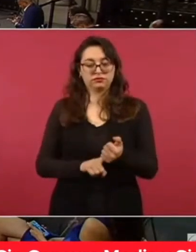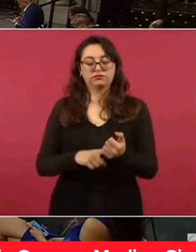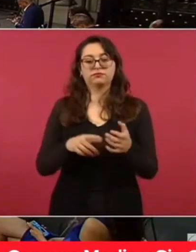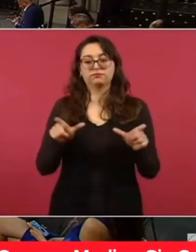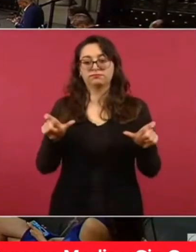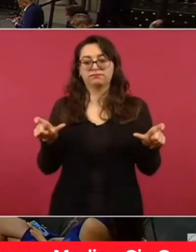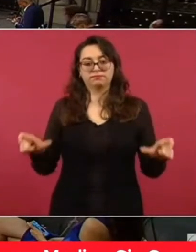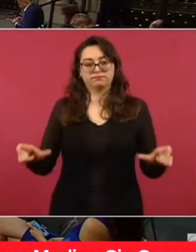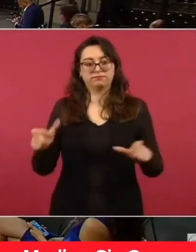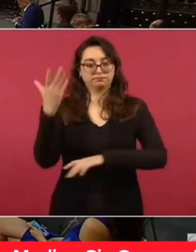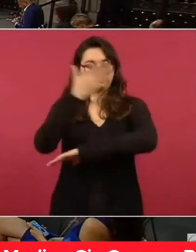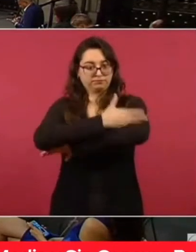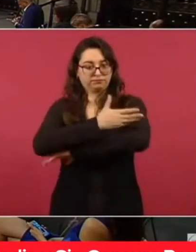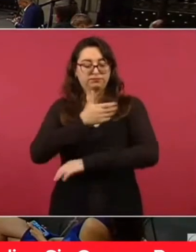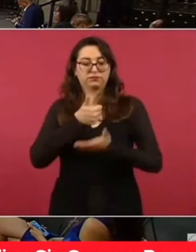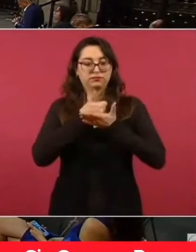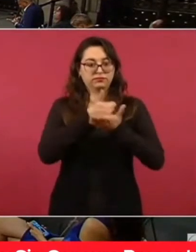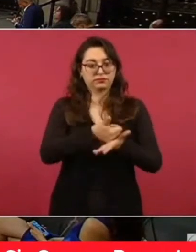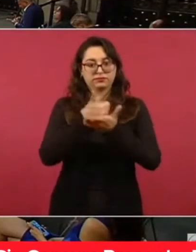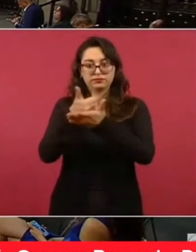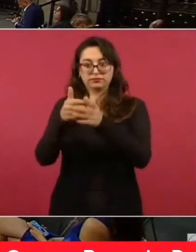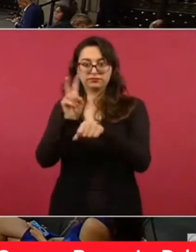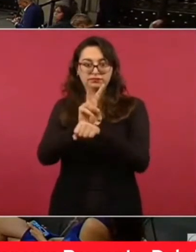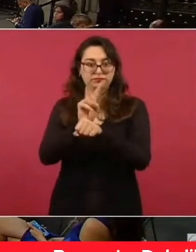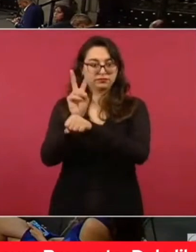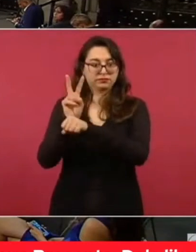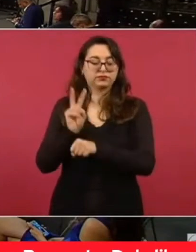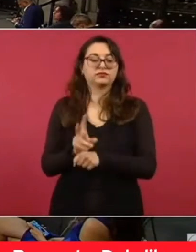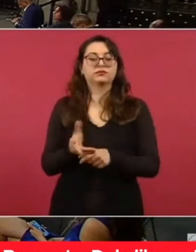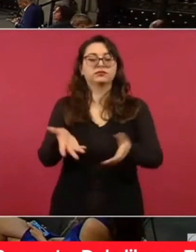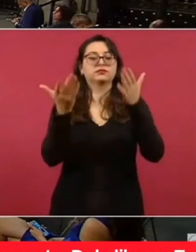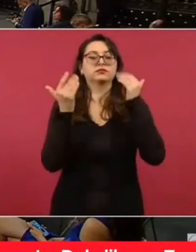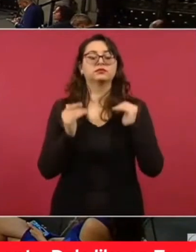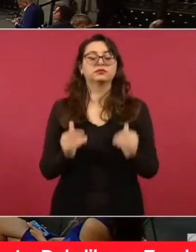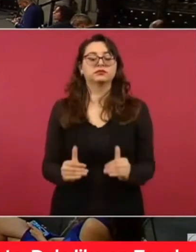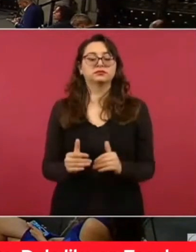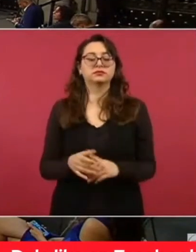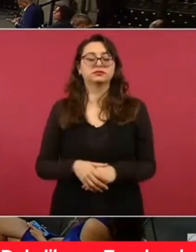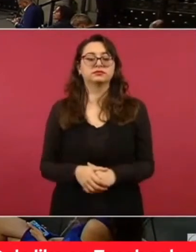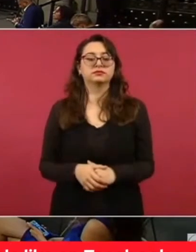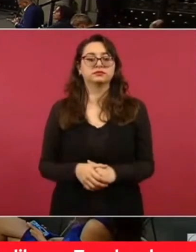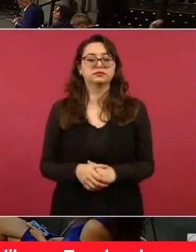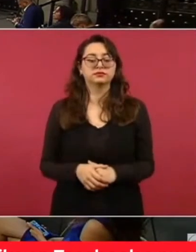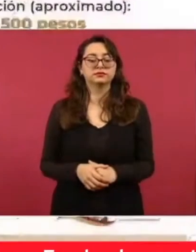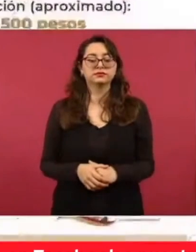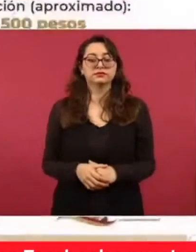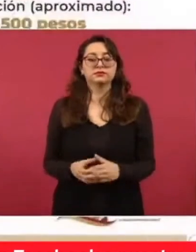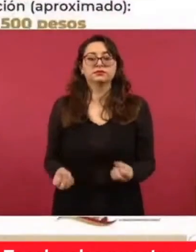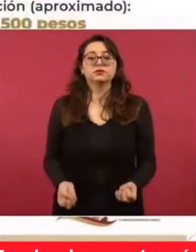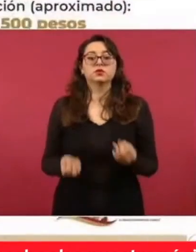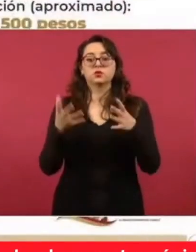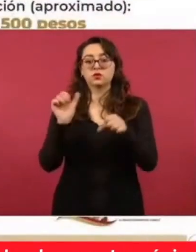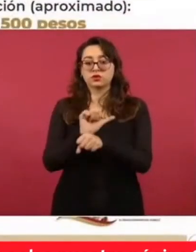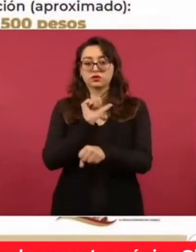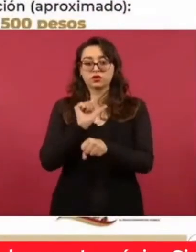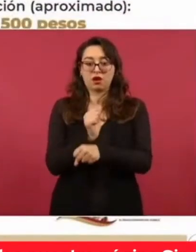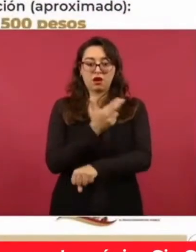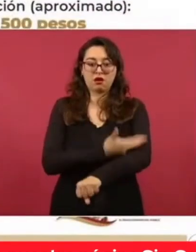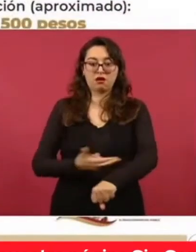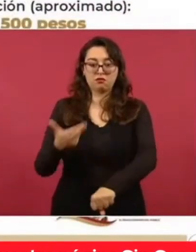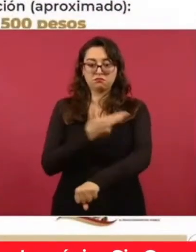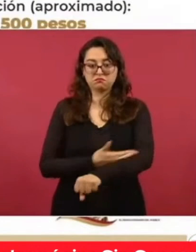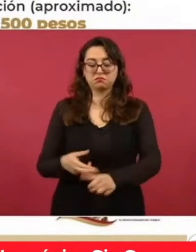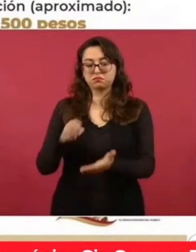casetas actualizar los el número de vehículos que se han regularizado